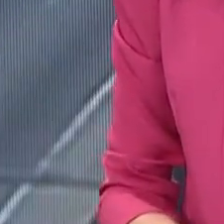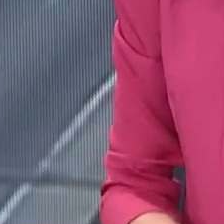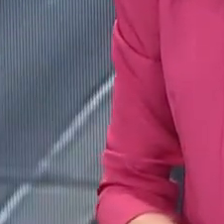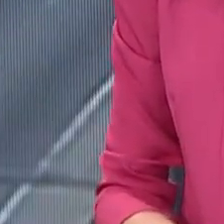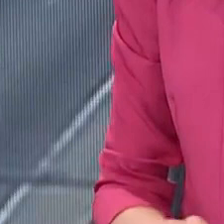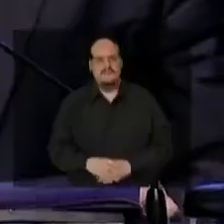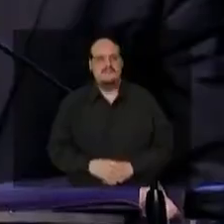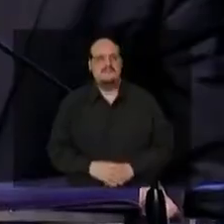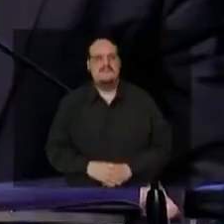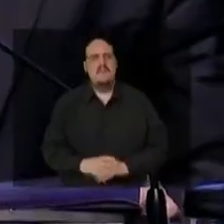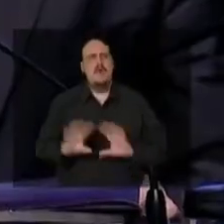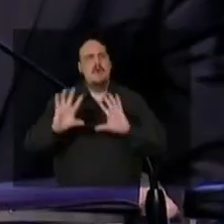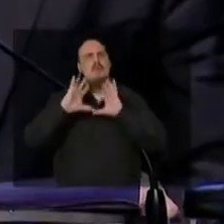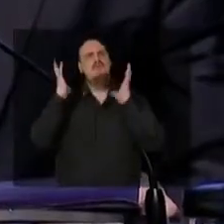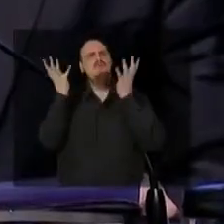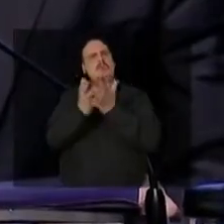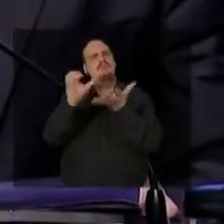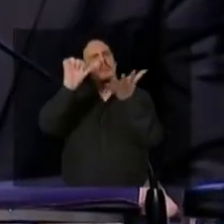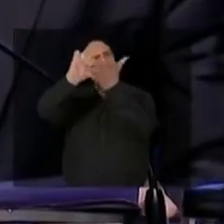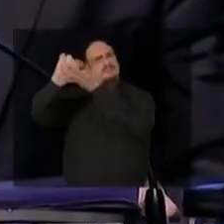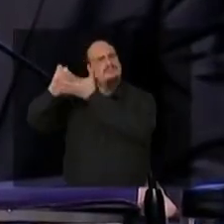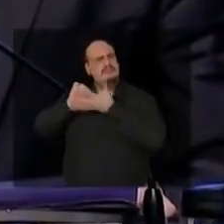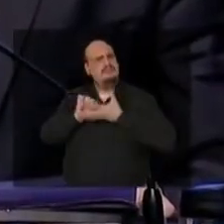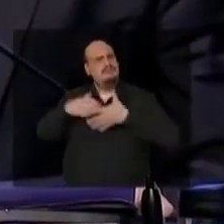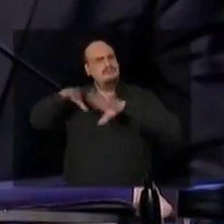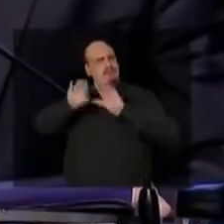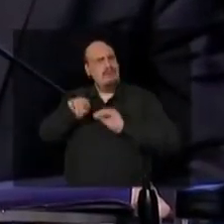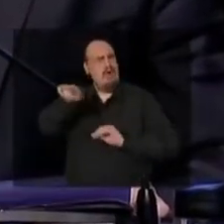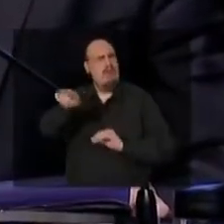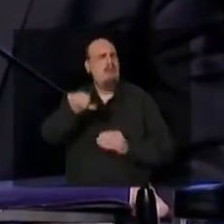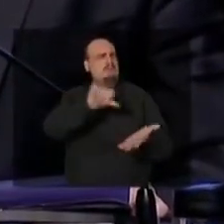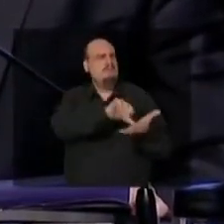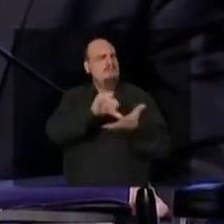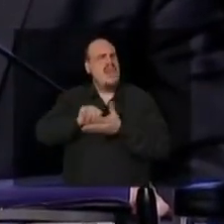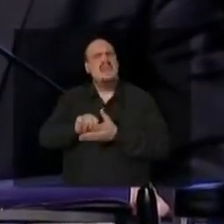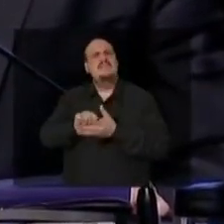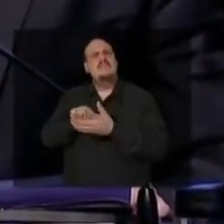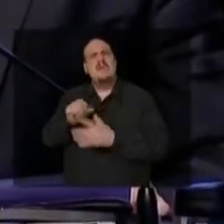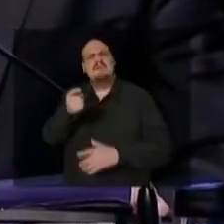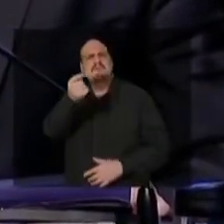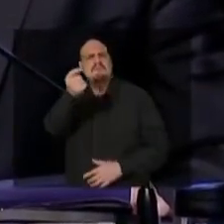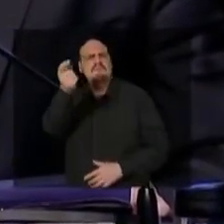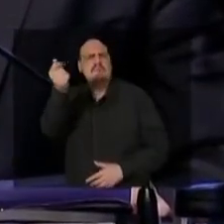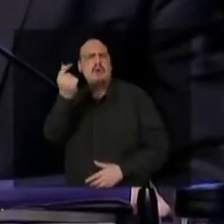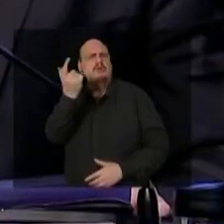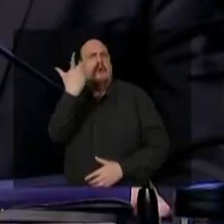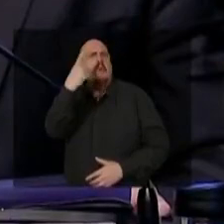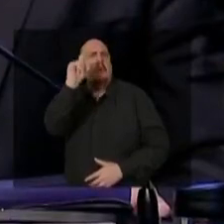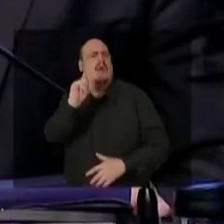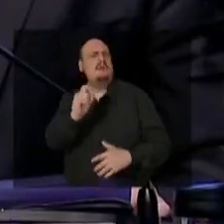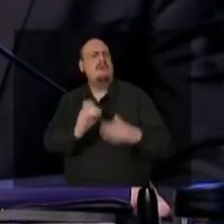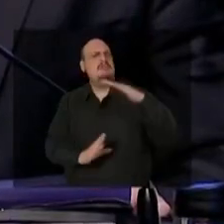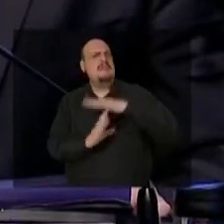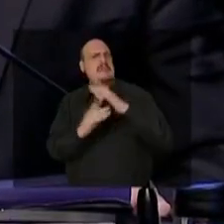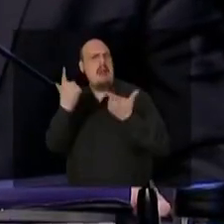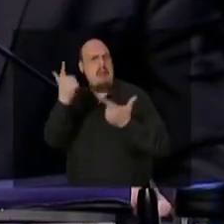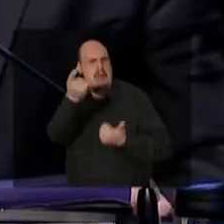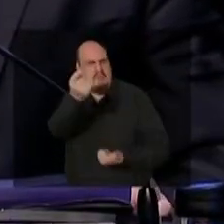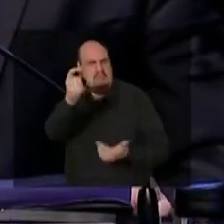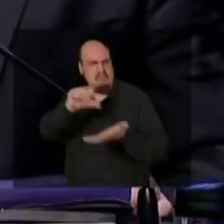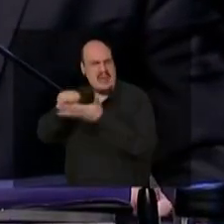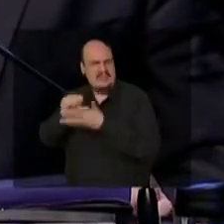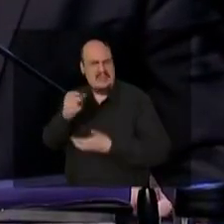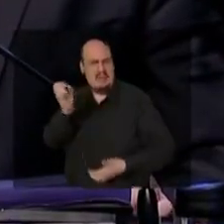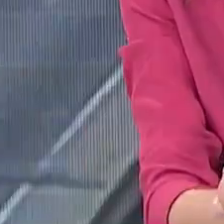polarizar entre sí Y tratar de apuntar a Patricia wolrich que se enredaba con sus ideas económicas no cuando la